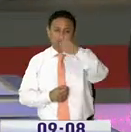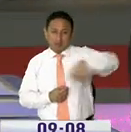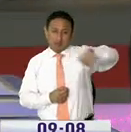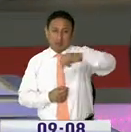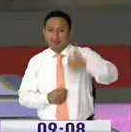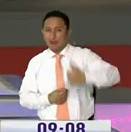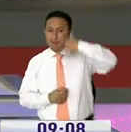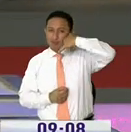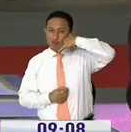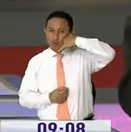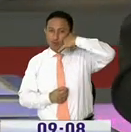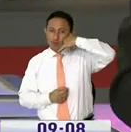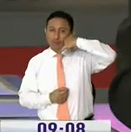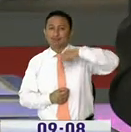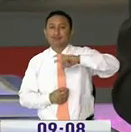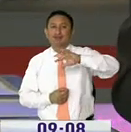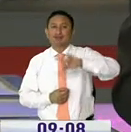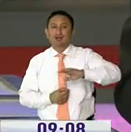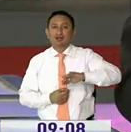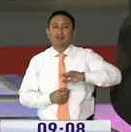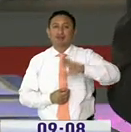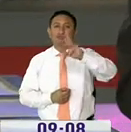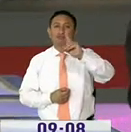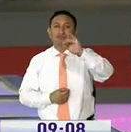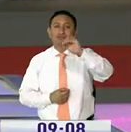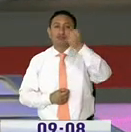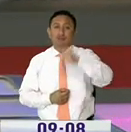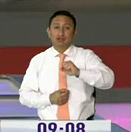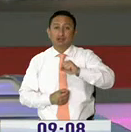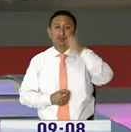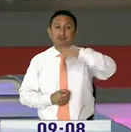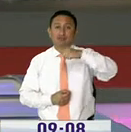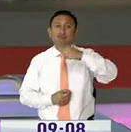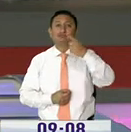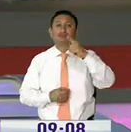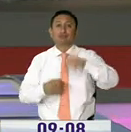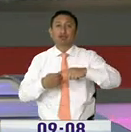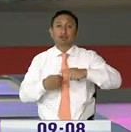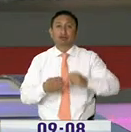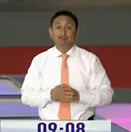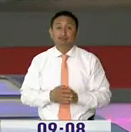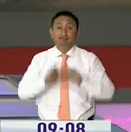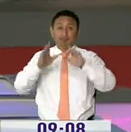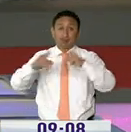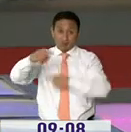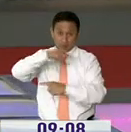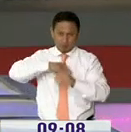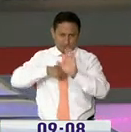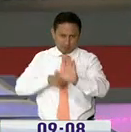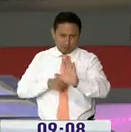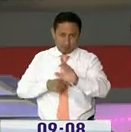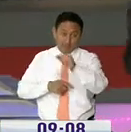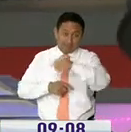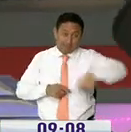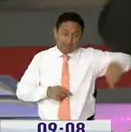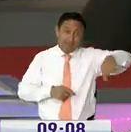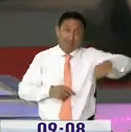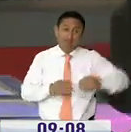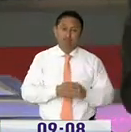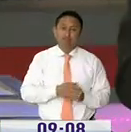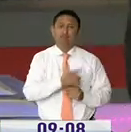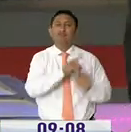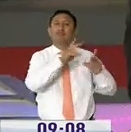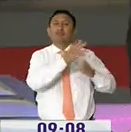Vamos a devolver la llamada al secretario César Díaz del Distrito Metropolitano de Quito. Mientras eso sucede, vamos a charlar con él sobre